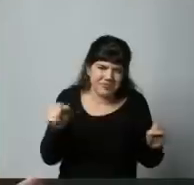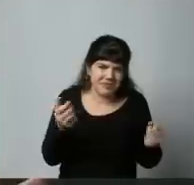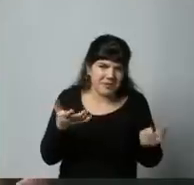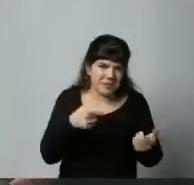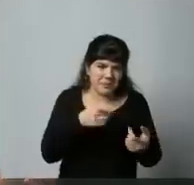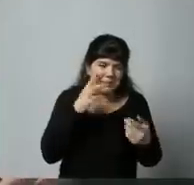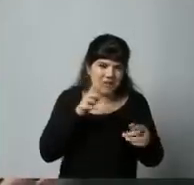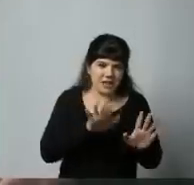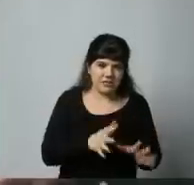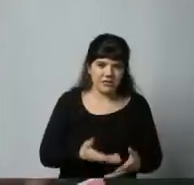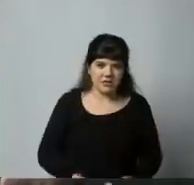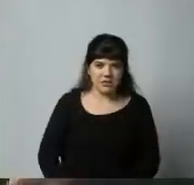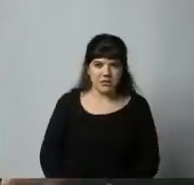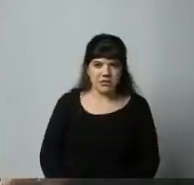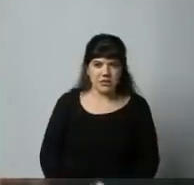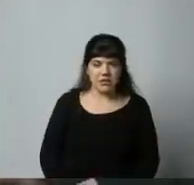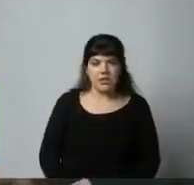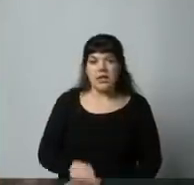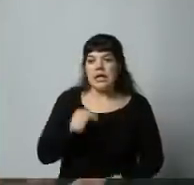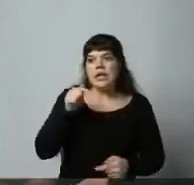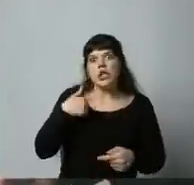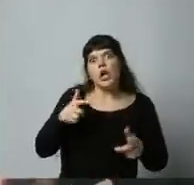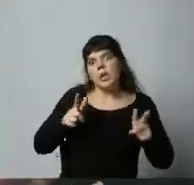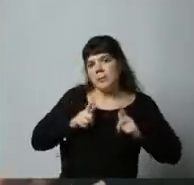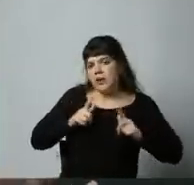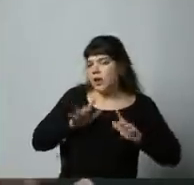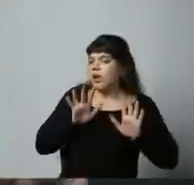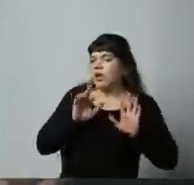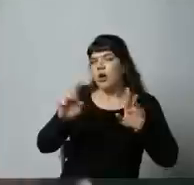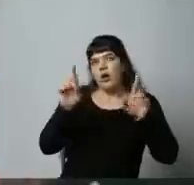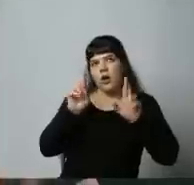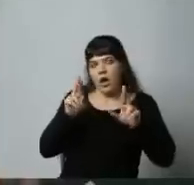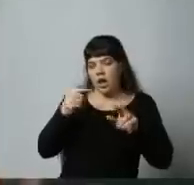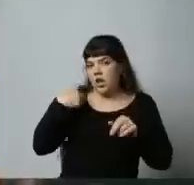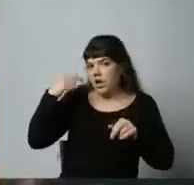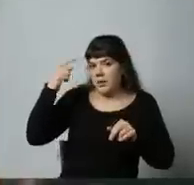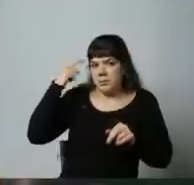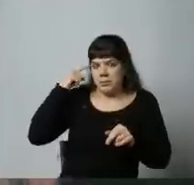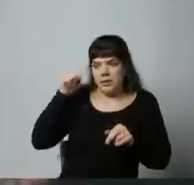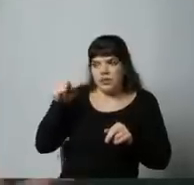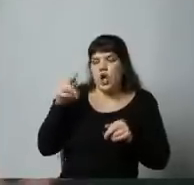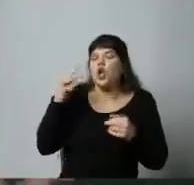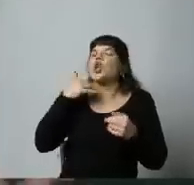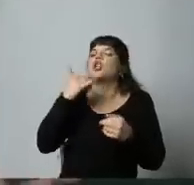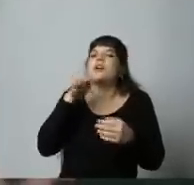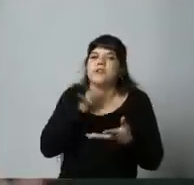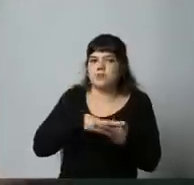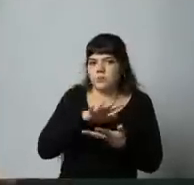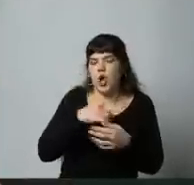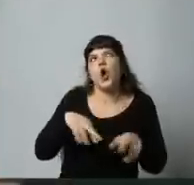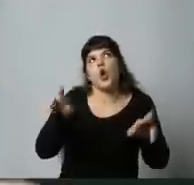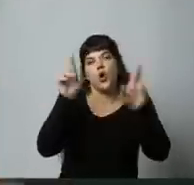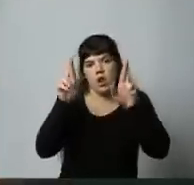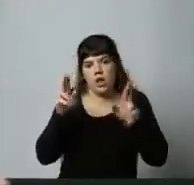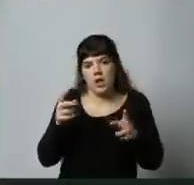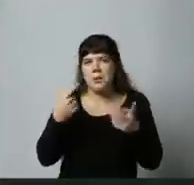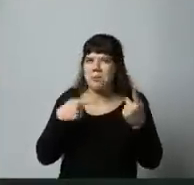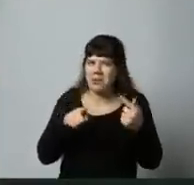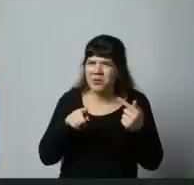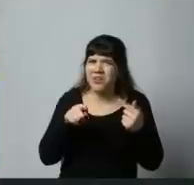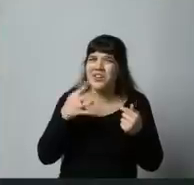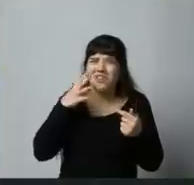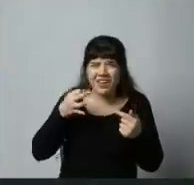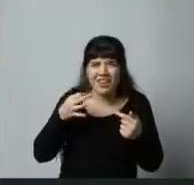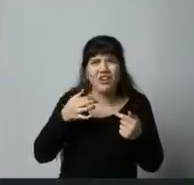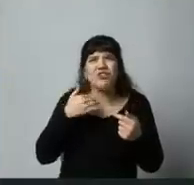Eso es polite Es diplomático espero que sea por desconocimiento pero es por desconocimiento Yo quiero